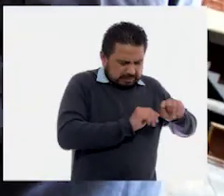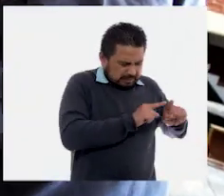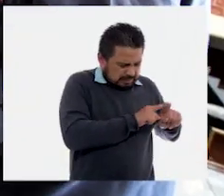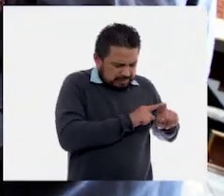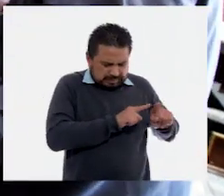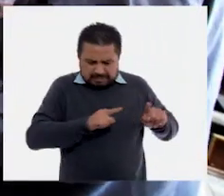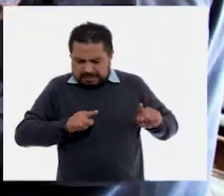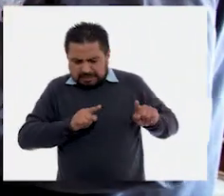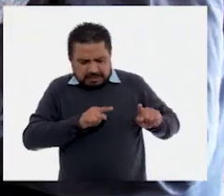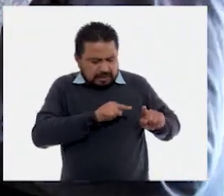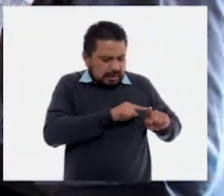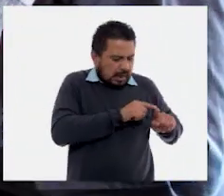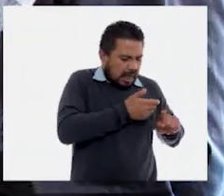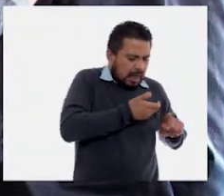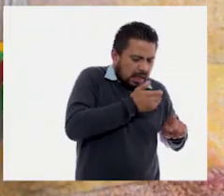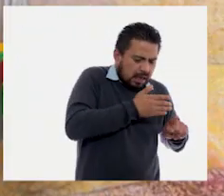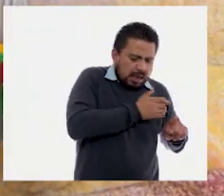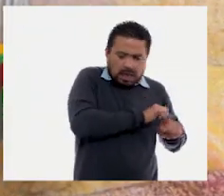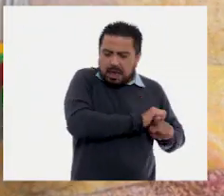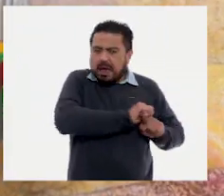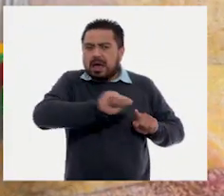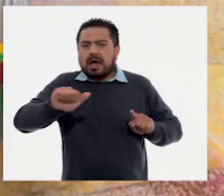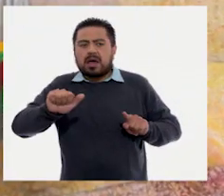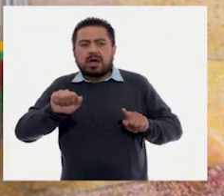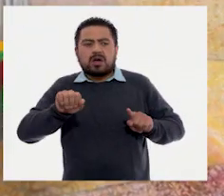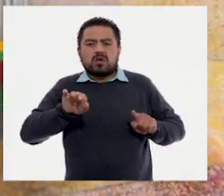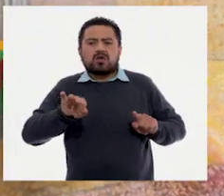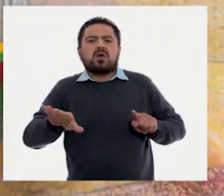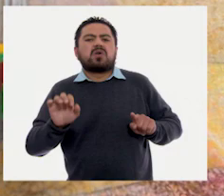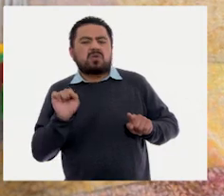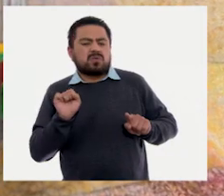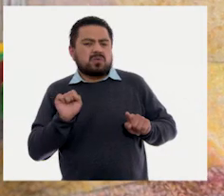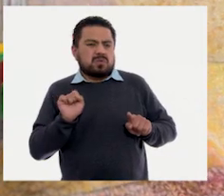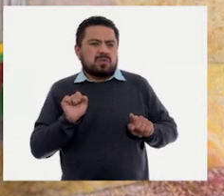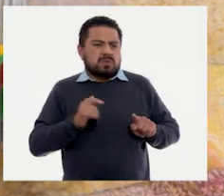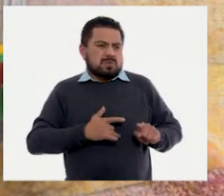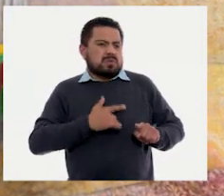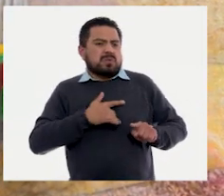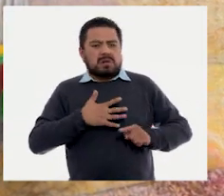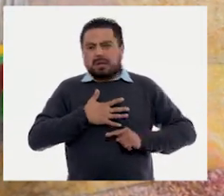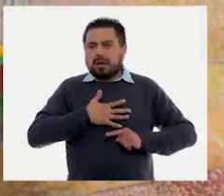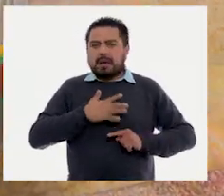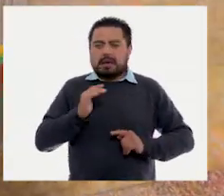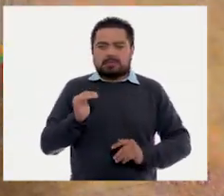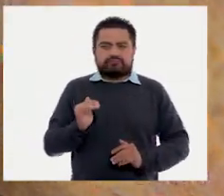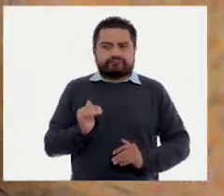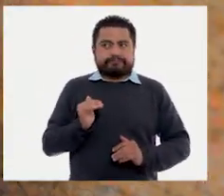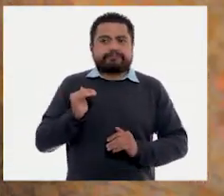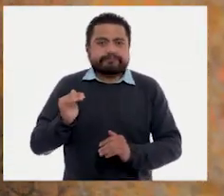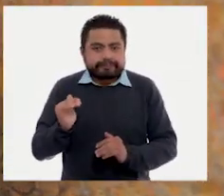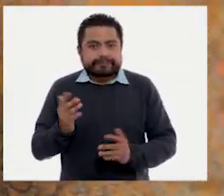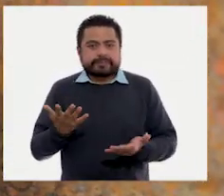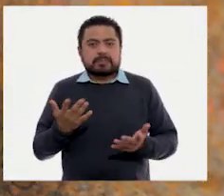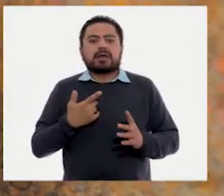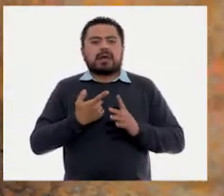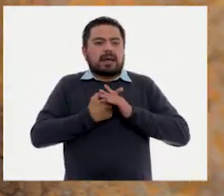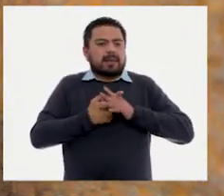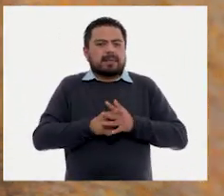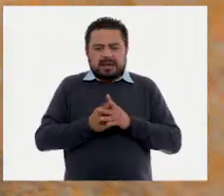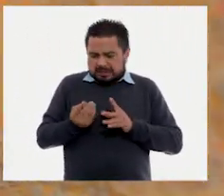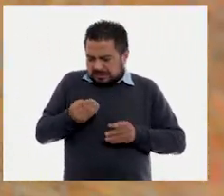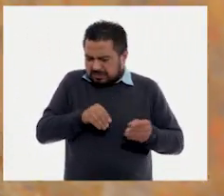vista clásico solamente un punto de fuga o 2 de la perspectiva, pues me limitaba, y empecé a